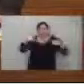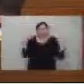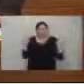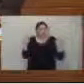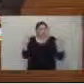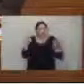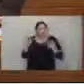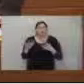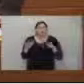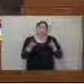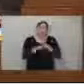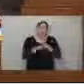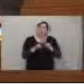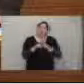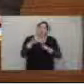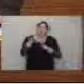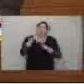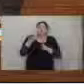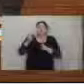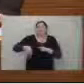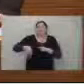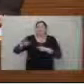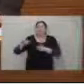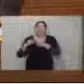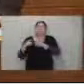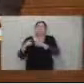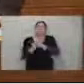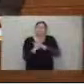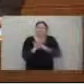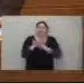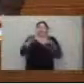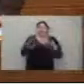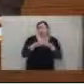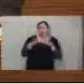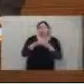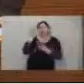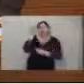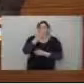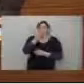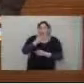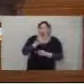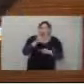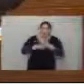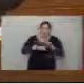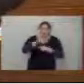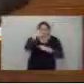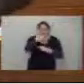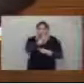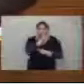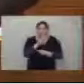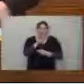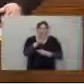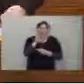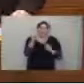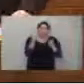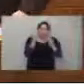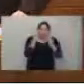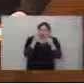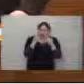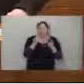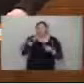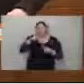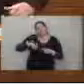los diferentes miembros de la comunidad escolar, también a las organizaciones sindicales, a las asociaciones de padres y madres del alumnado y, por supuesto, en esta